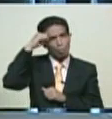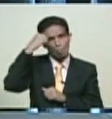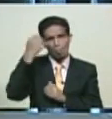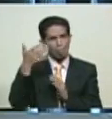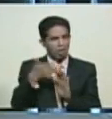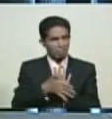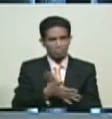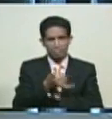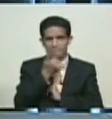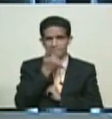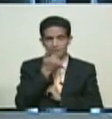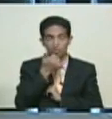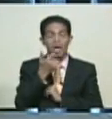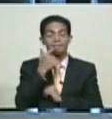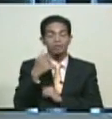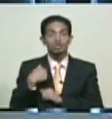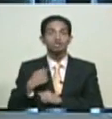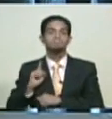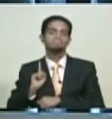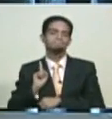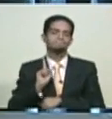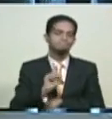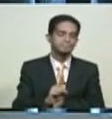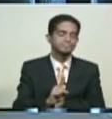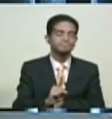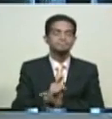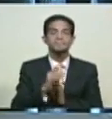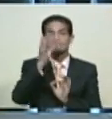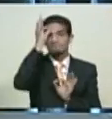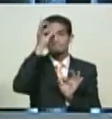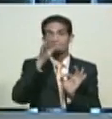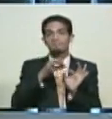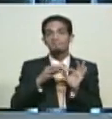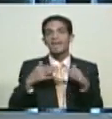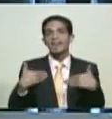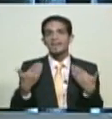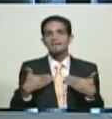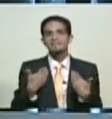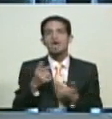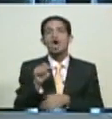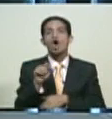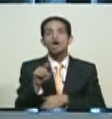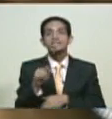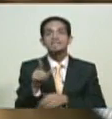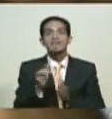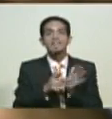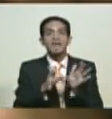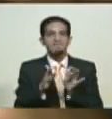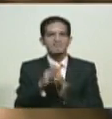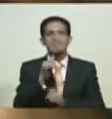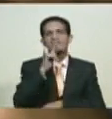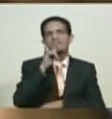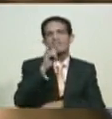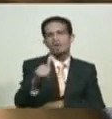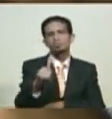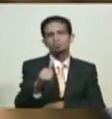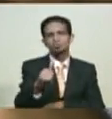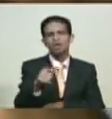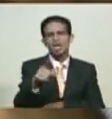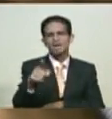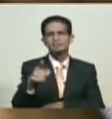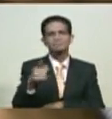que me tocó a mí en horas de la noche 10 la noche del 11 abril 2002 denunciar el golpe de estado lo recuerdo